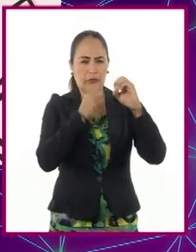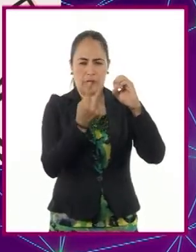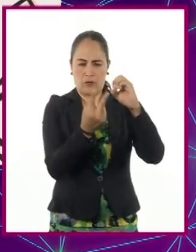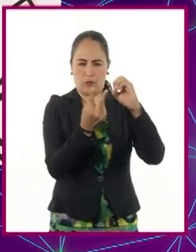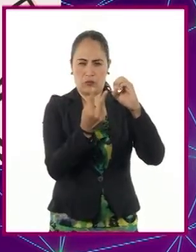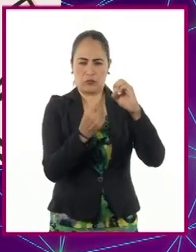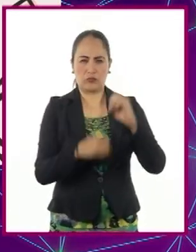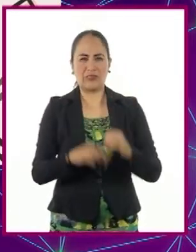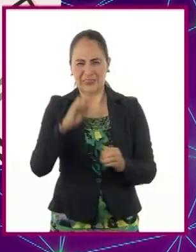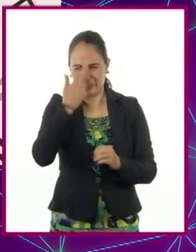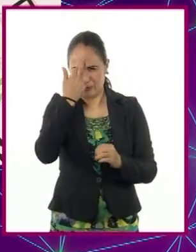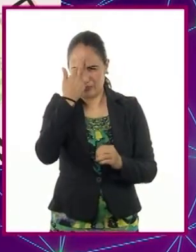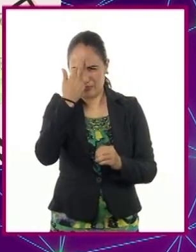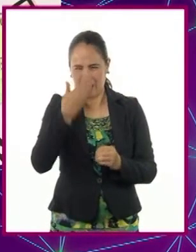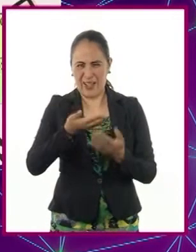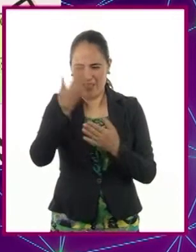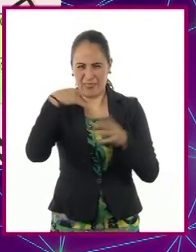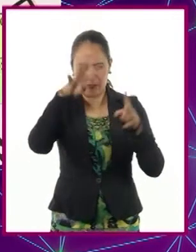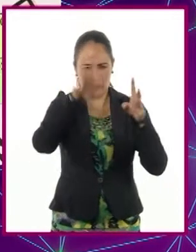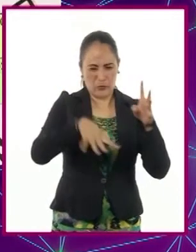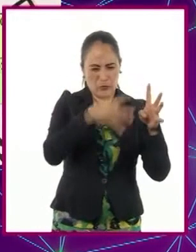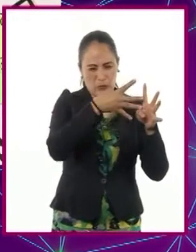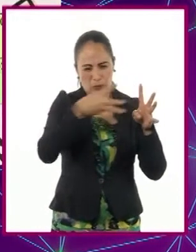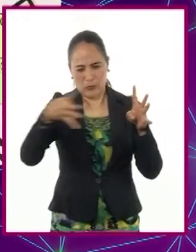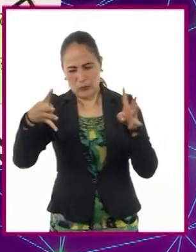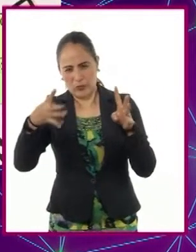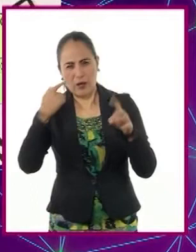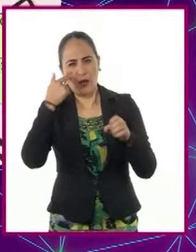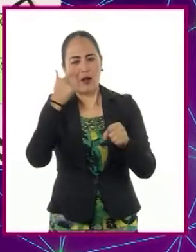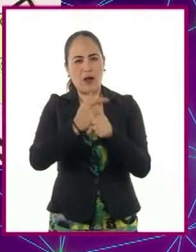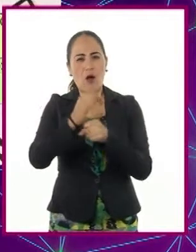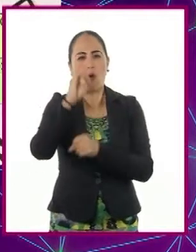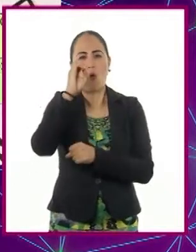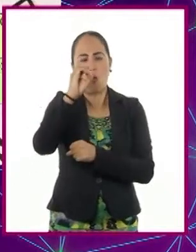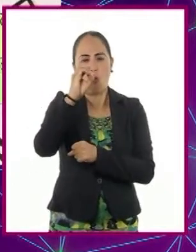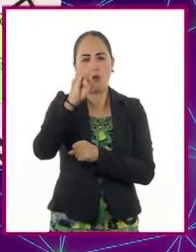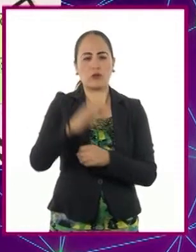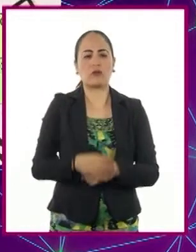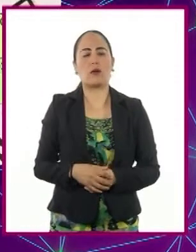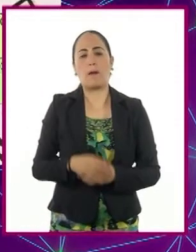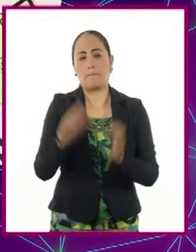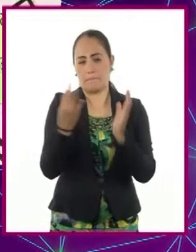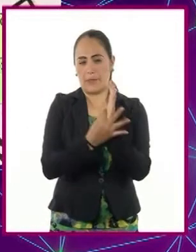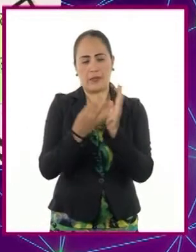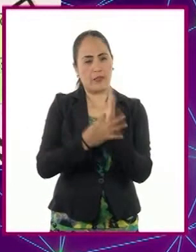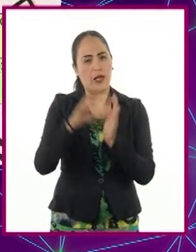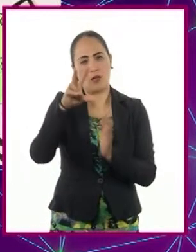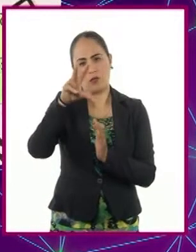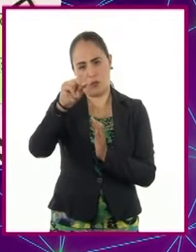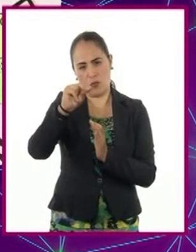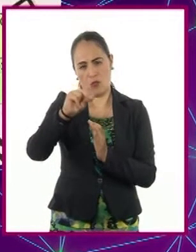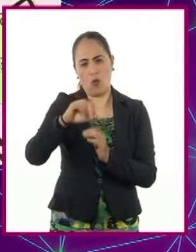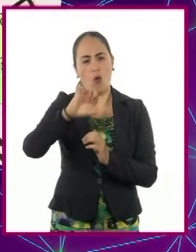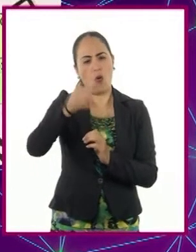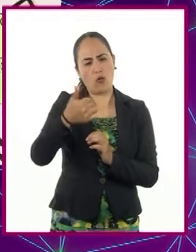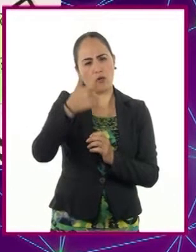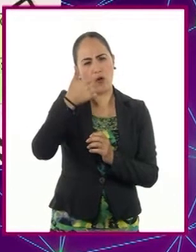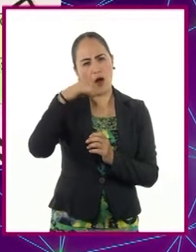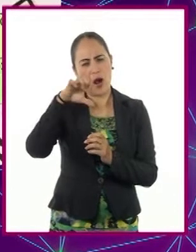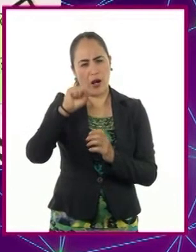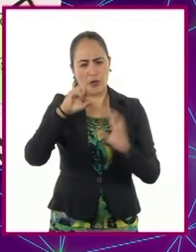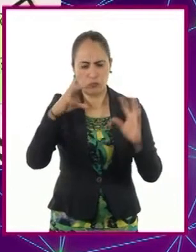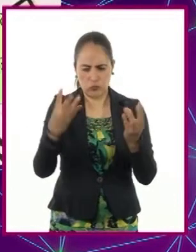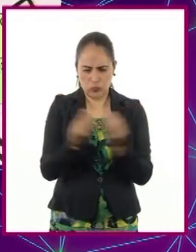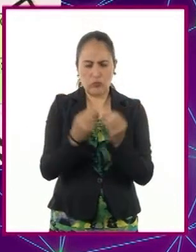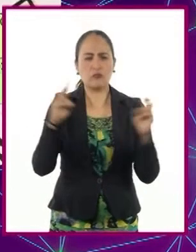es? Echemos un vistazo a la tabla periódica. El oxígeno es un elemento no metálico. Mezclado con otros gases conforman el